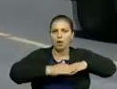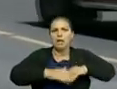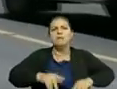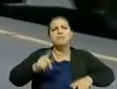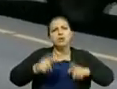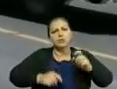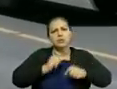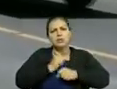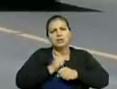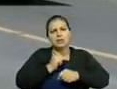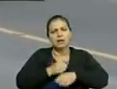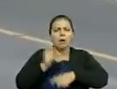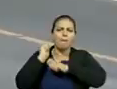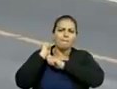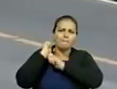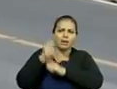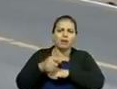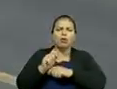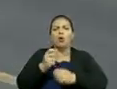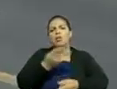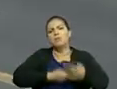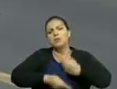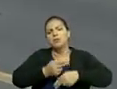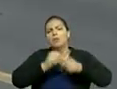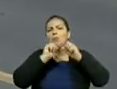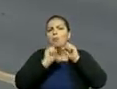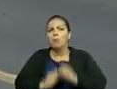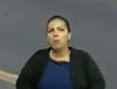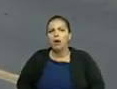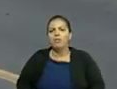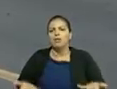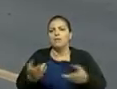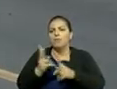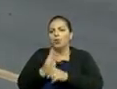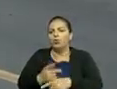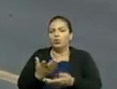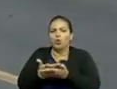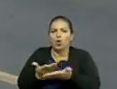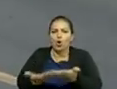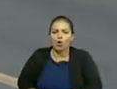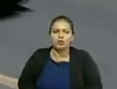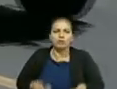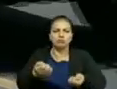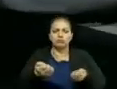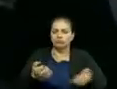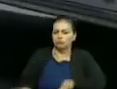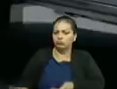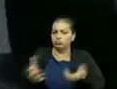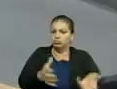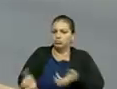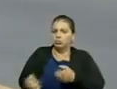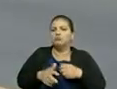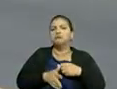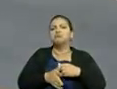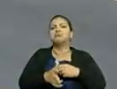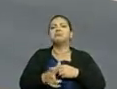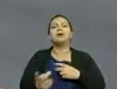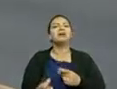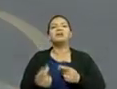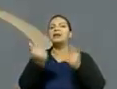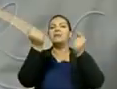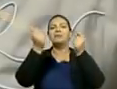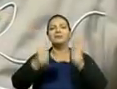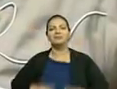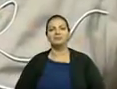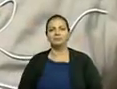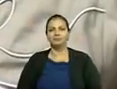pescadores, agricultores y comerciantes en general transportar sus productos de forma rápida y segura. Esta es una